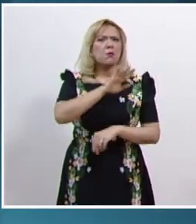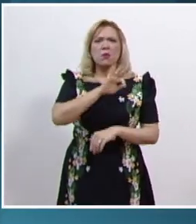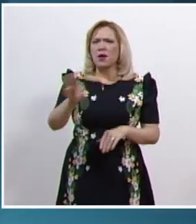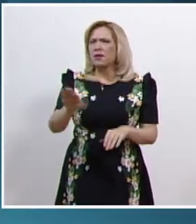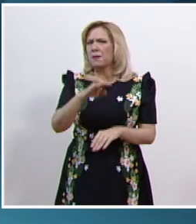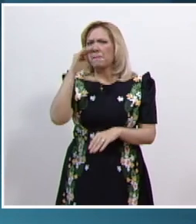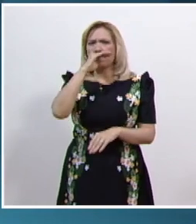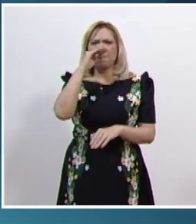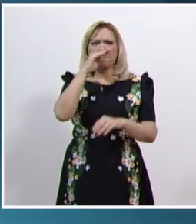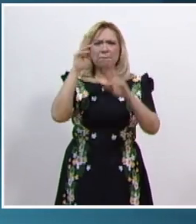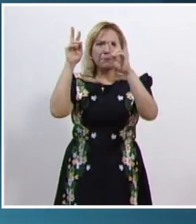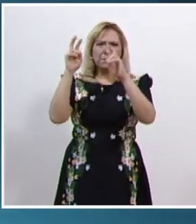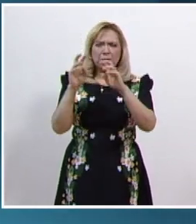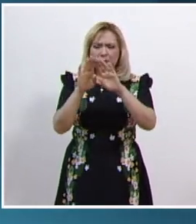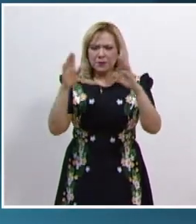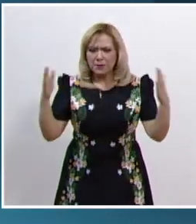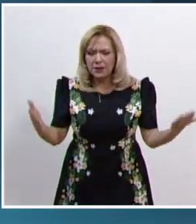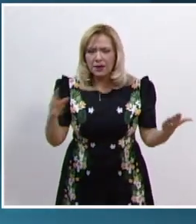en el sitio